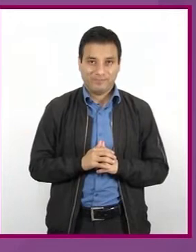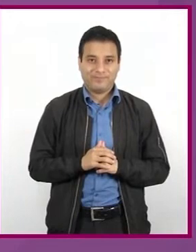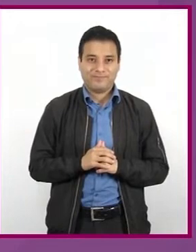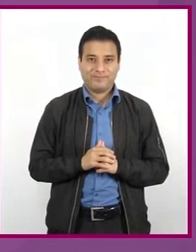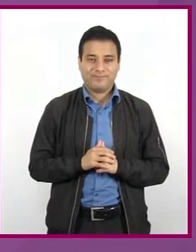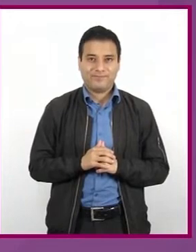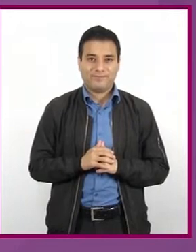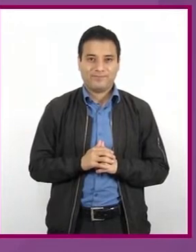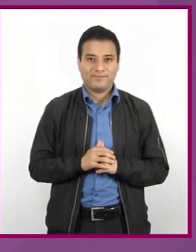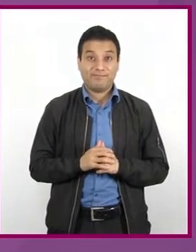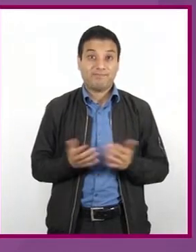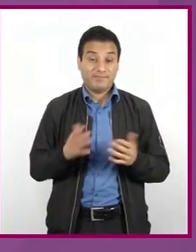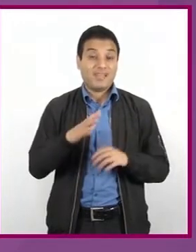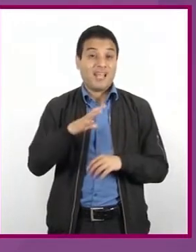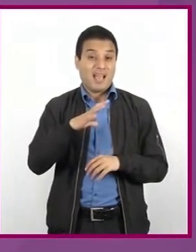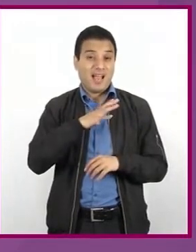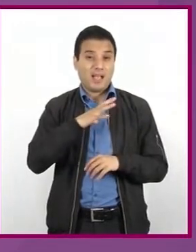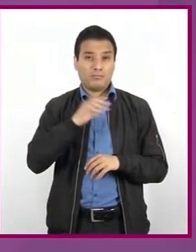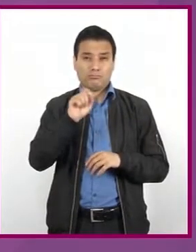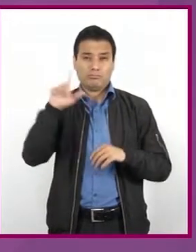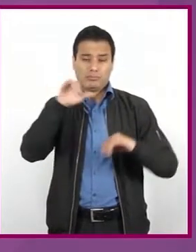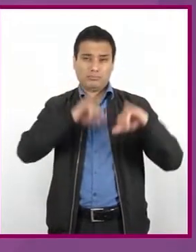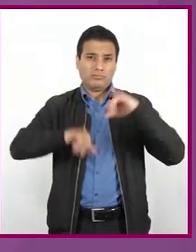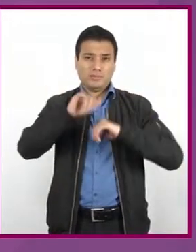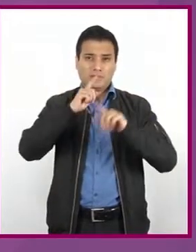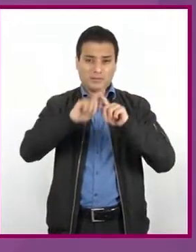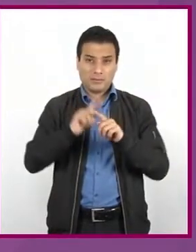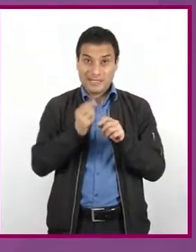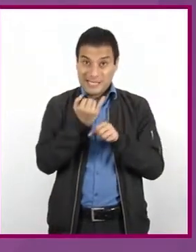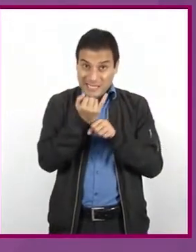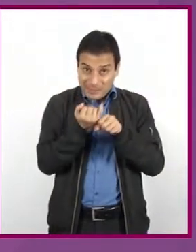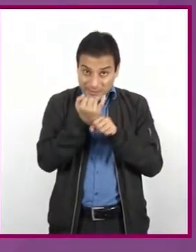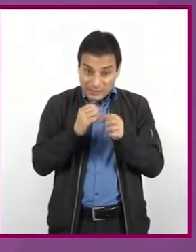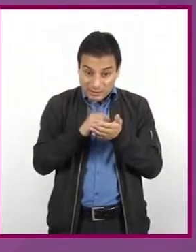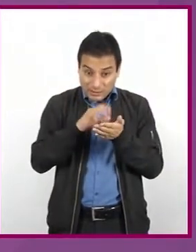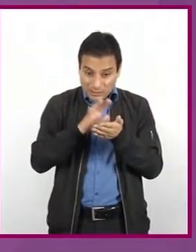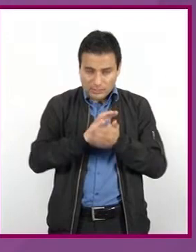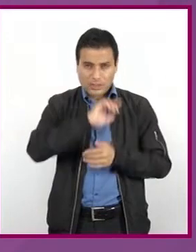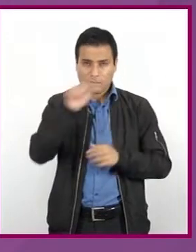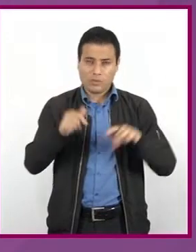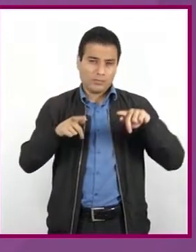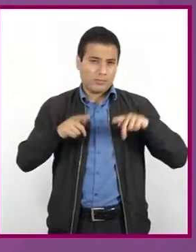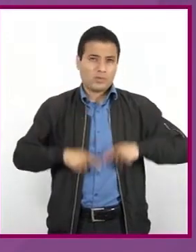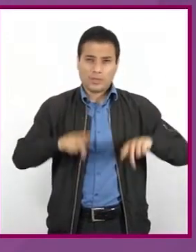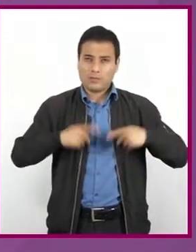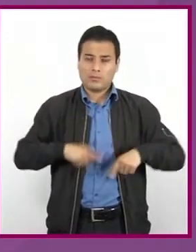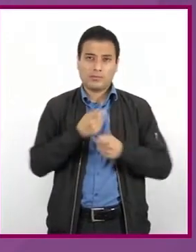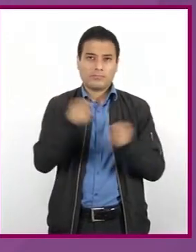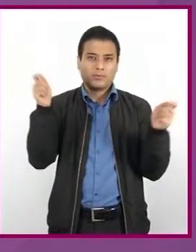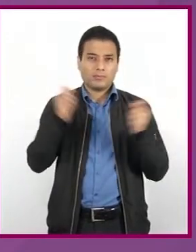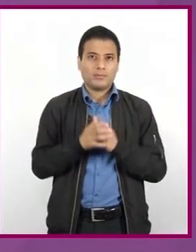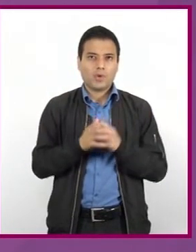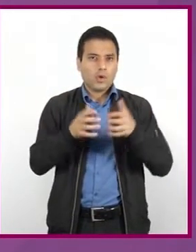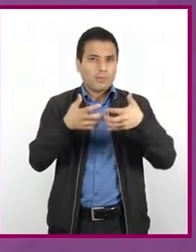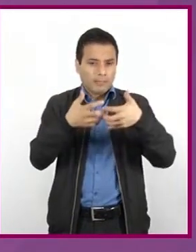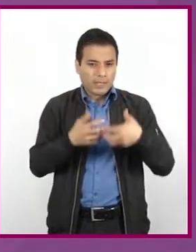Realmente existen muchos científicos que brindan sus conocimientos a la humanidad. Pero, ¿cómo evolucionó la máquina de rayos